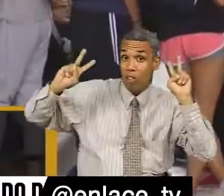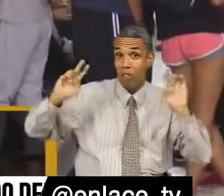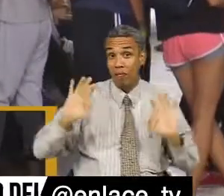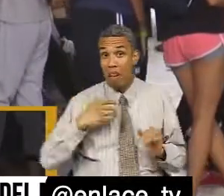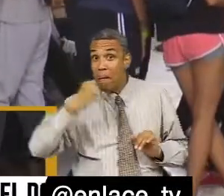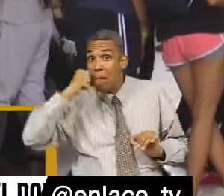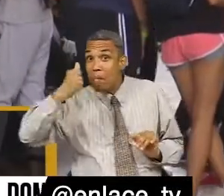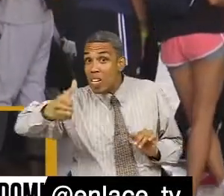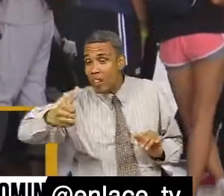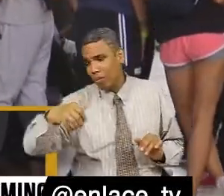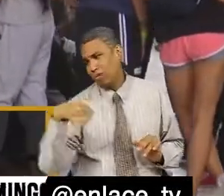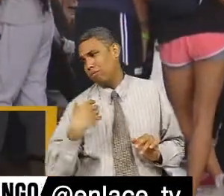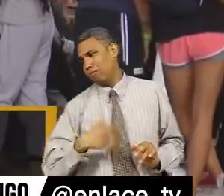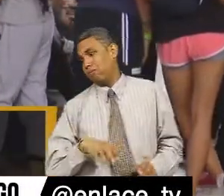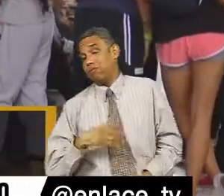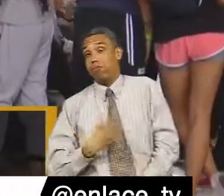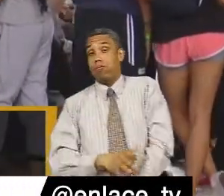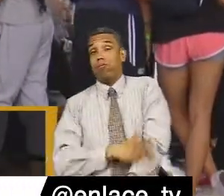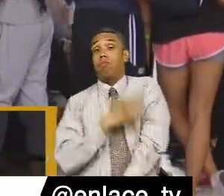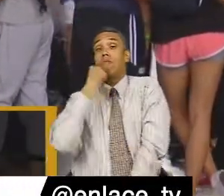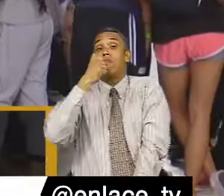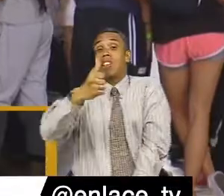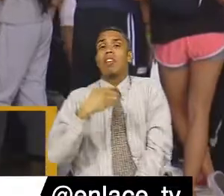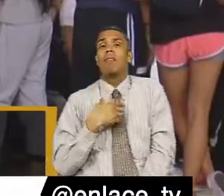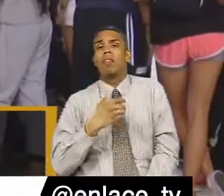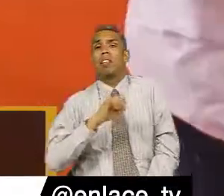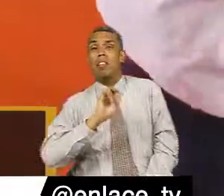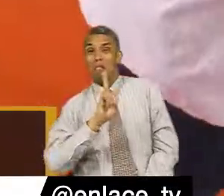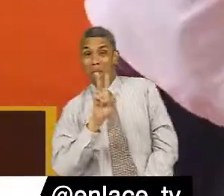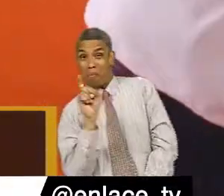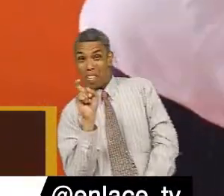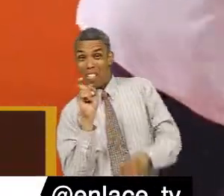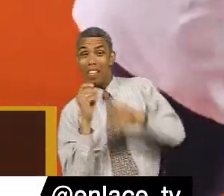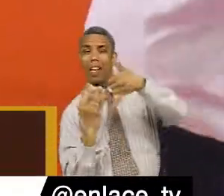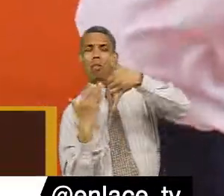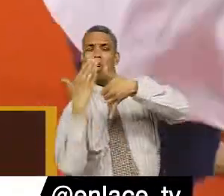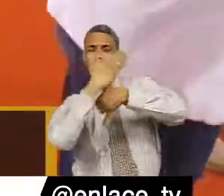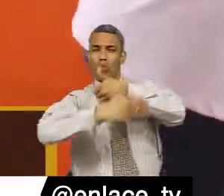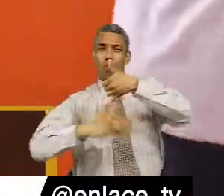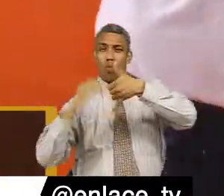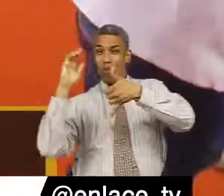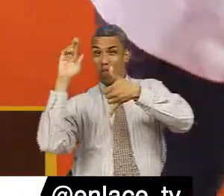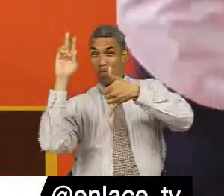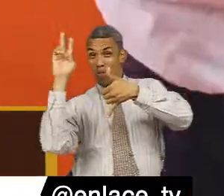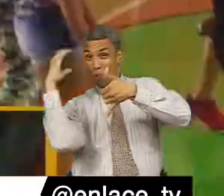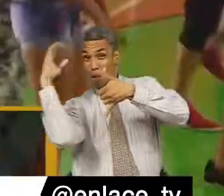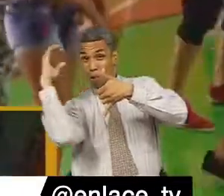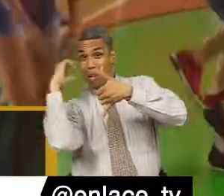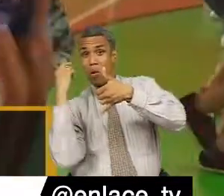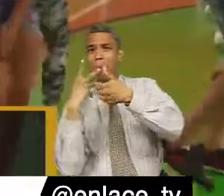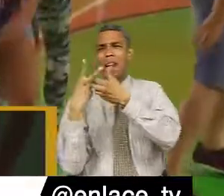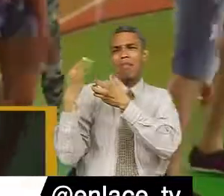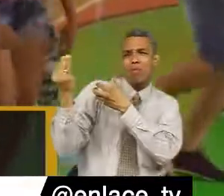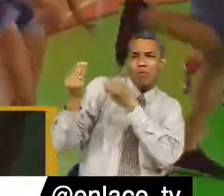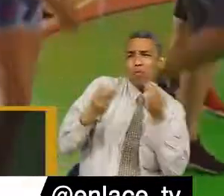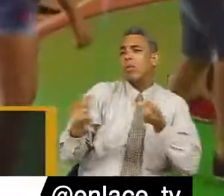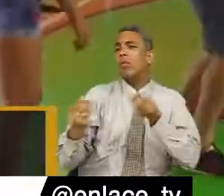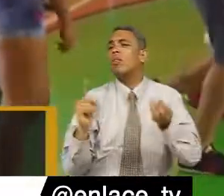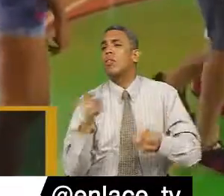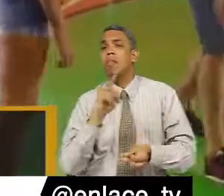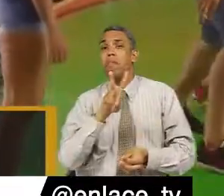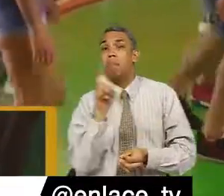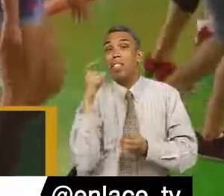pierdan, porque es donde van a venir más o menos 26 grupos a nivel nacional, donde van a encontrar una diversidad de culturas, de danzas, de bailes y de